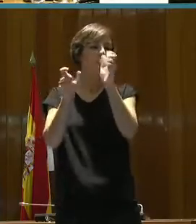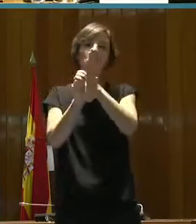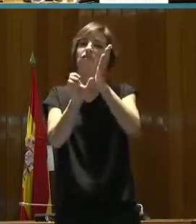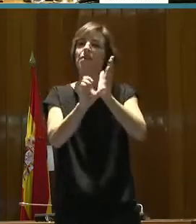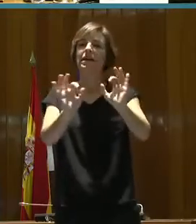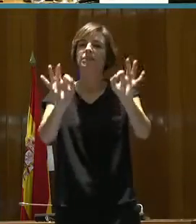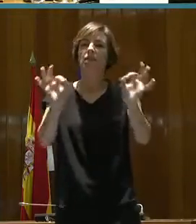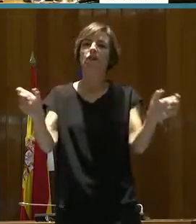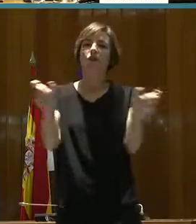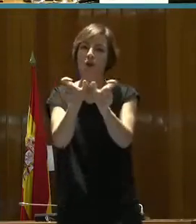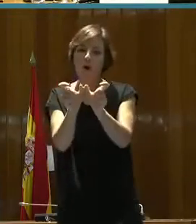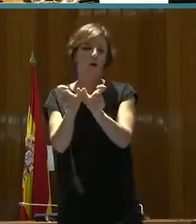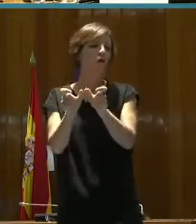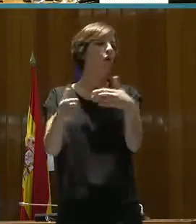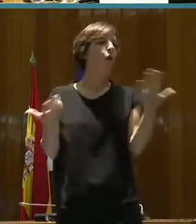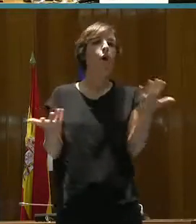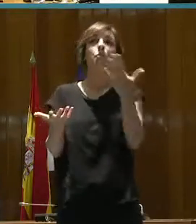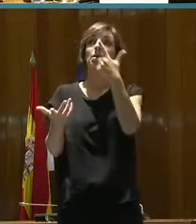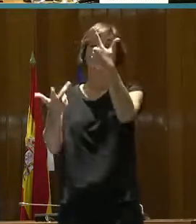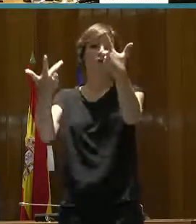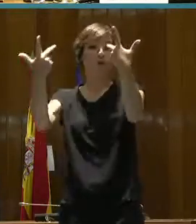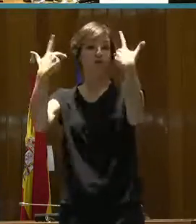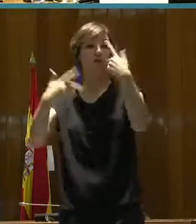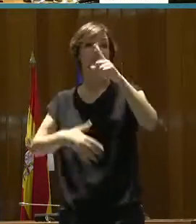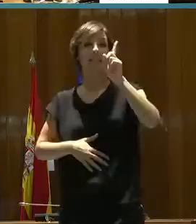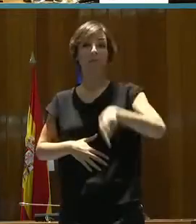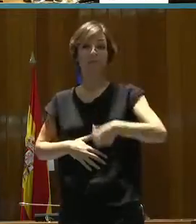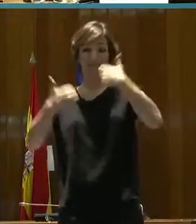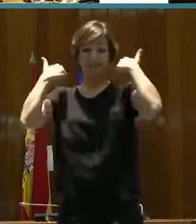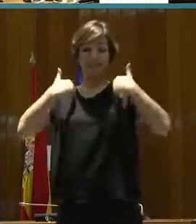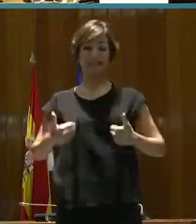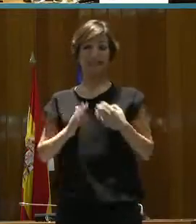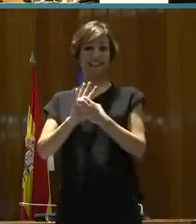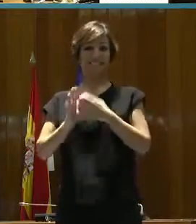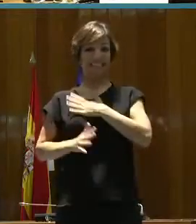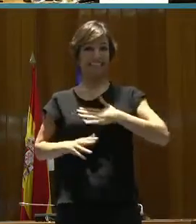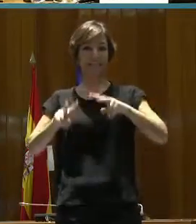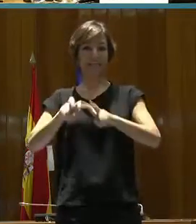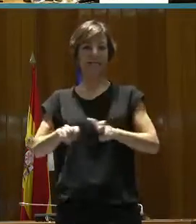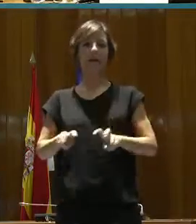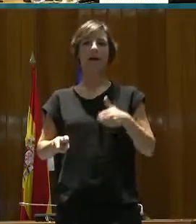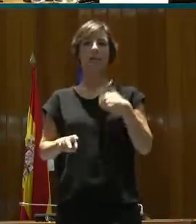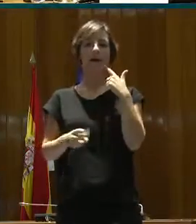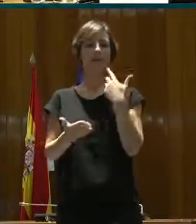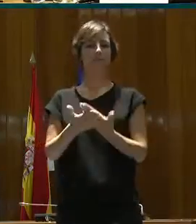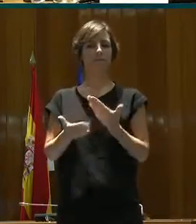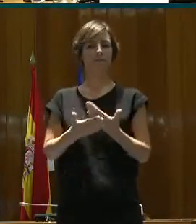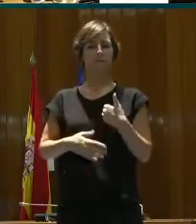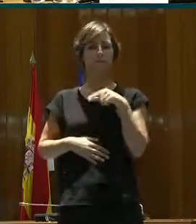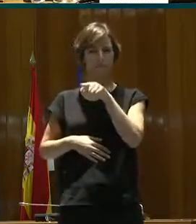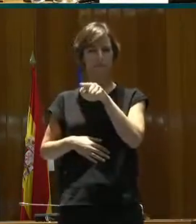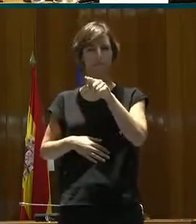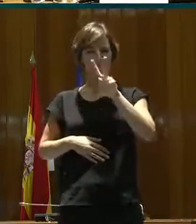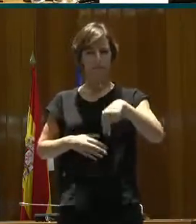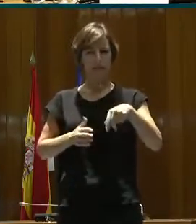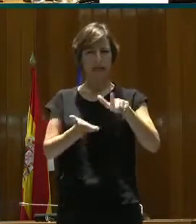acompañan. Se da un consejo al gramático para que verifique la presencia de ese tipo de elementos en